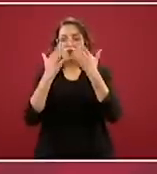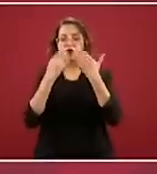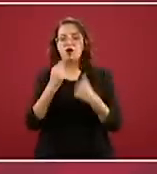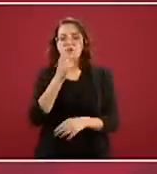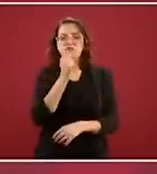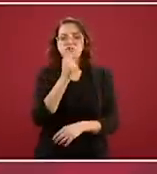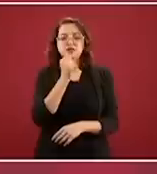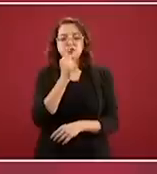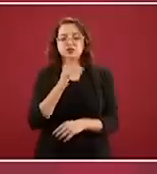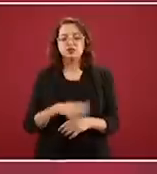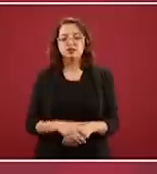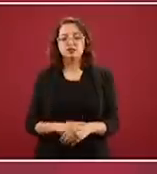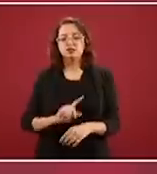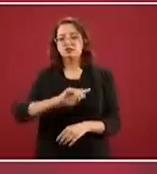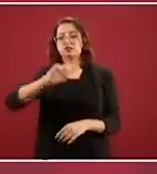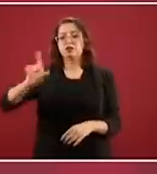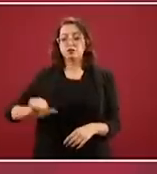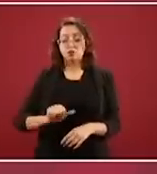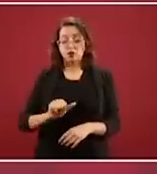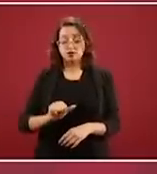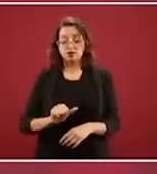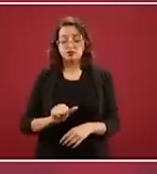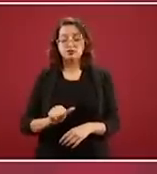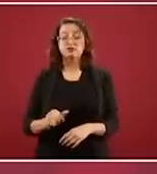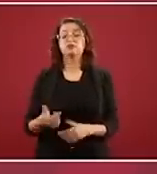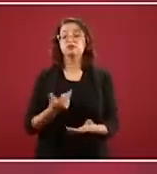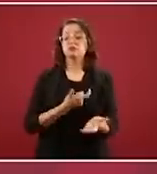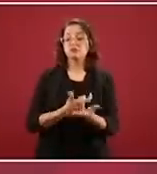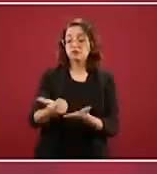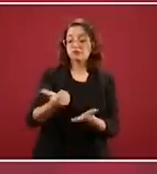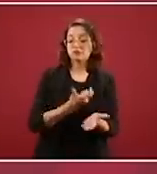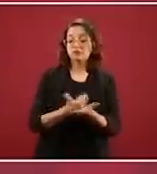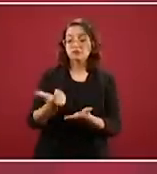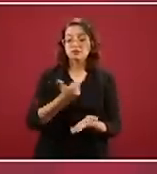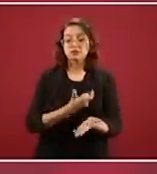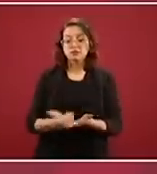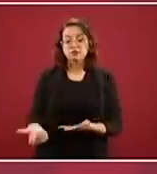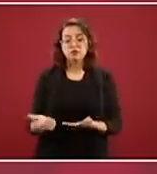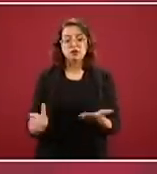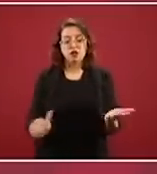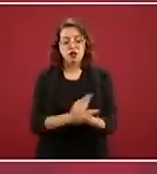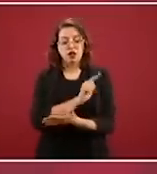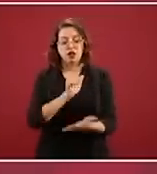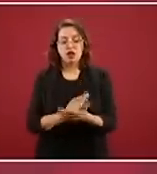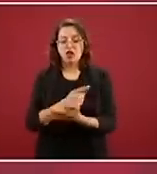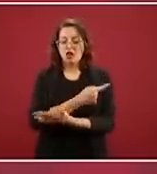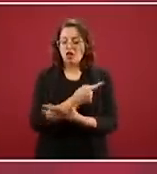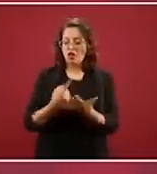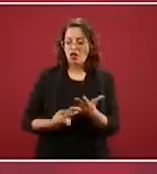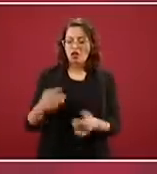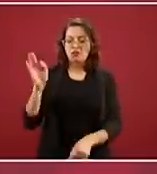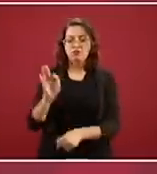Luego, los sueldos de los policías, ¿sí?, las prestaciones a los policías,